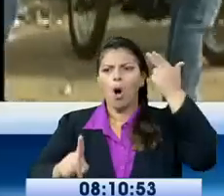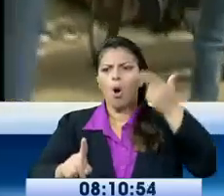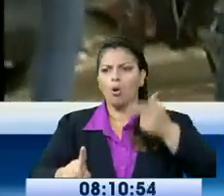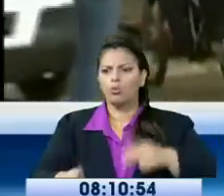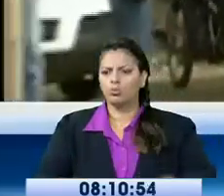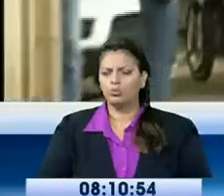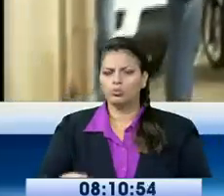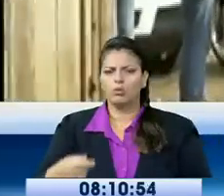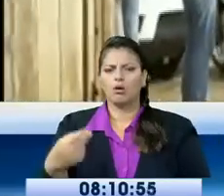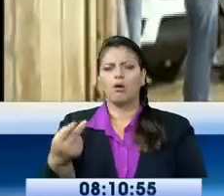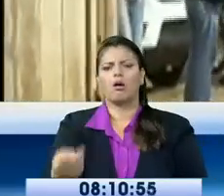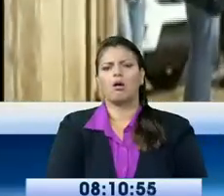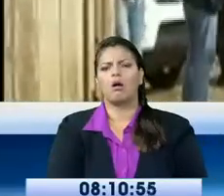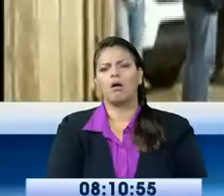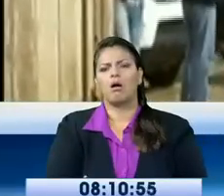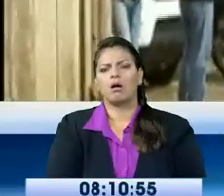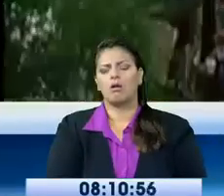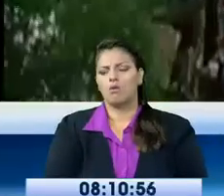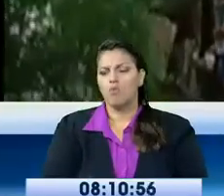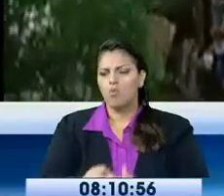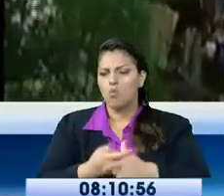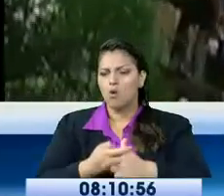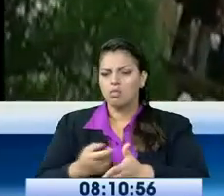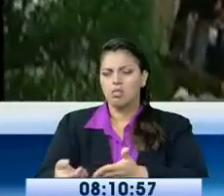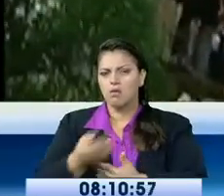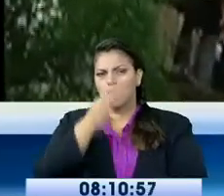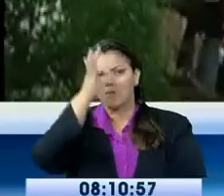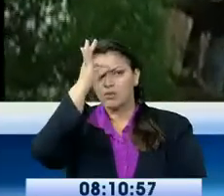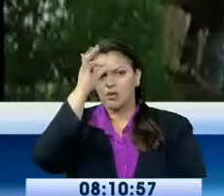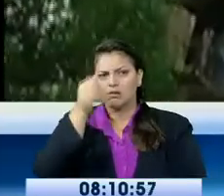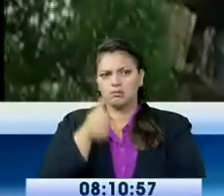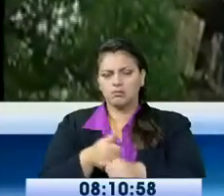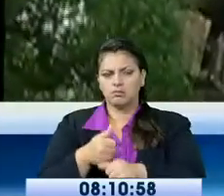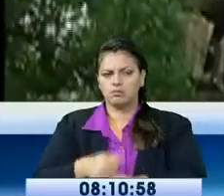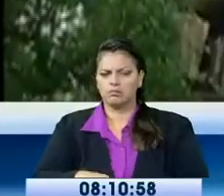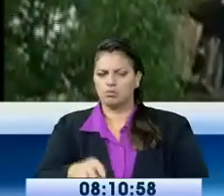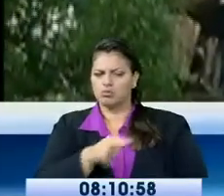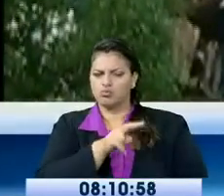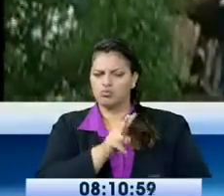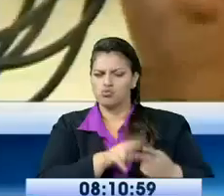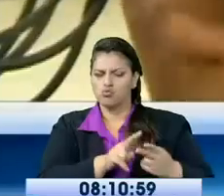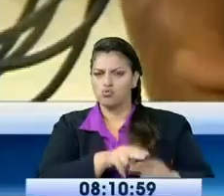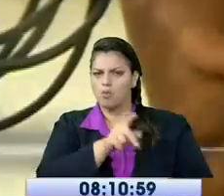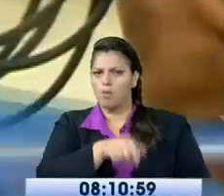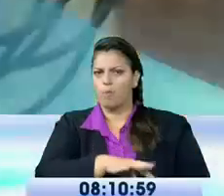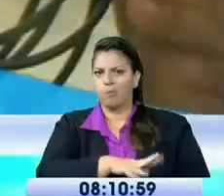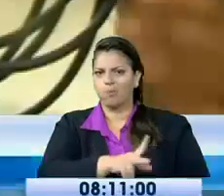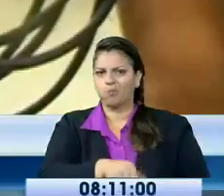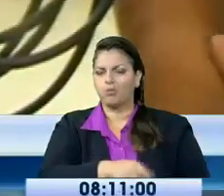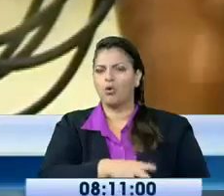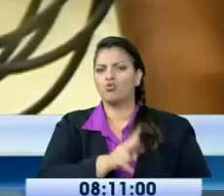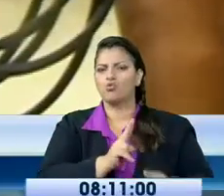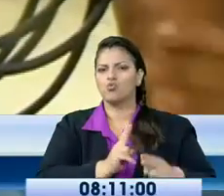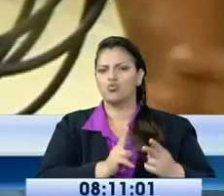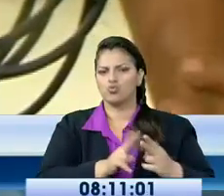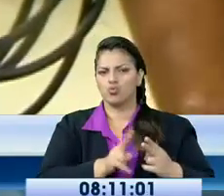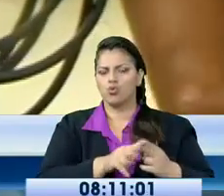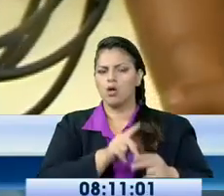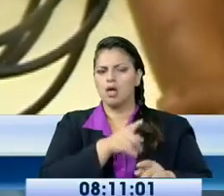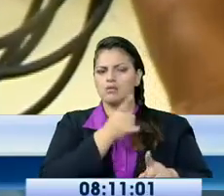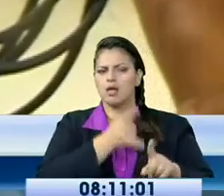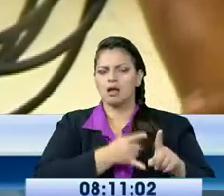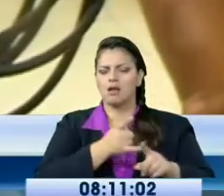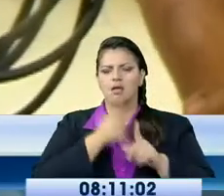trasladado a un hospital cercano. Ahí hay una persona que le dicen el Trenzas, que siempre andaba merodeando por ahí, por el sector. De ahí no sé